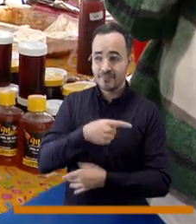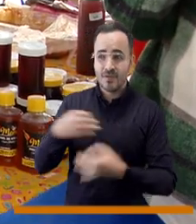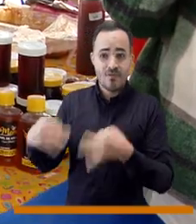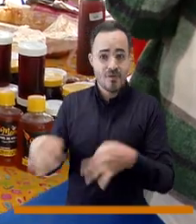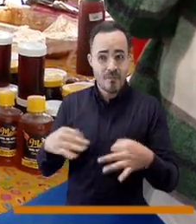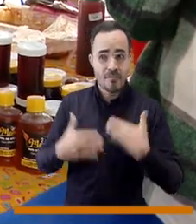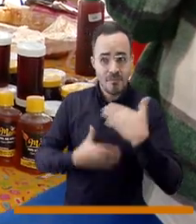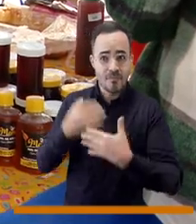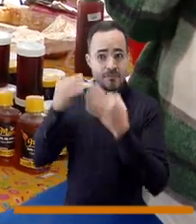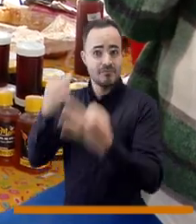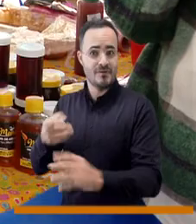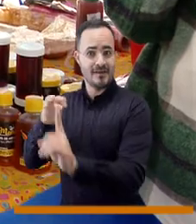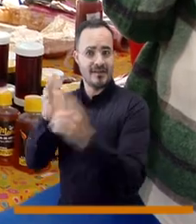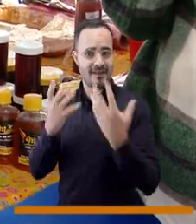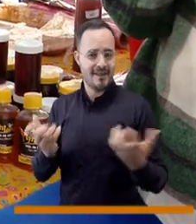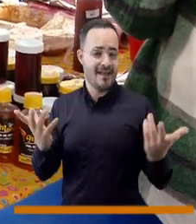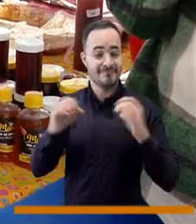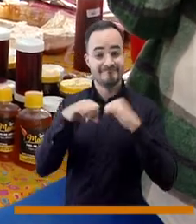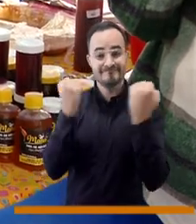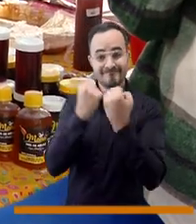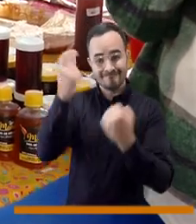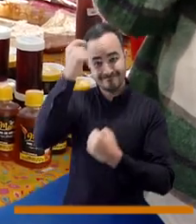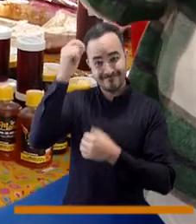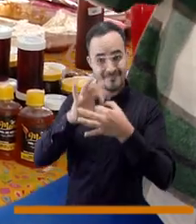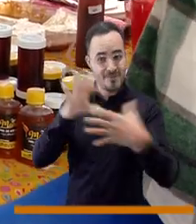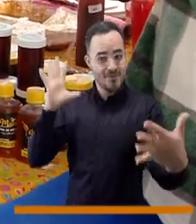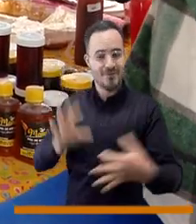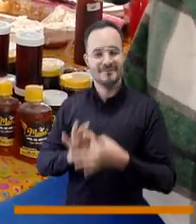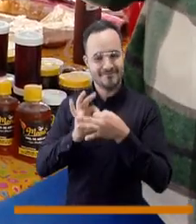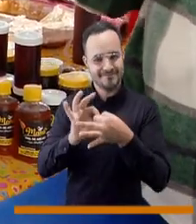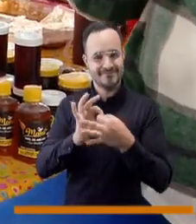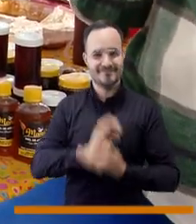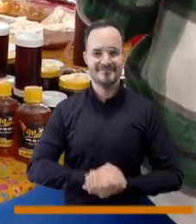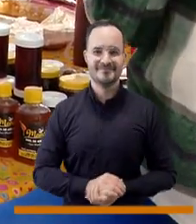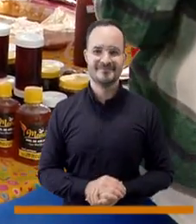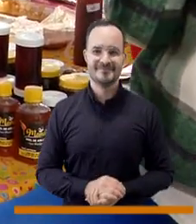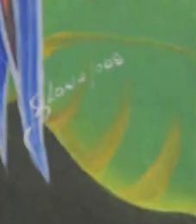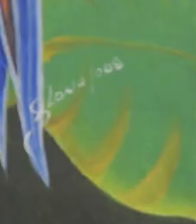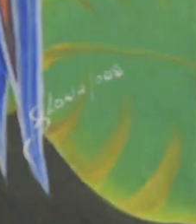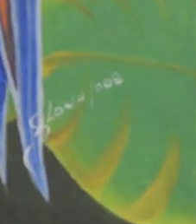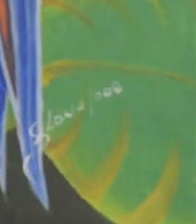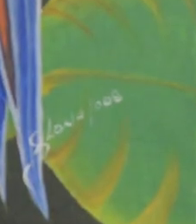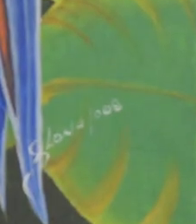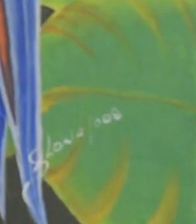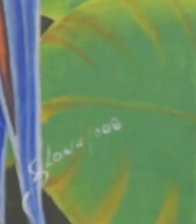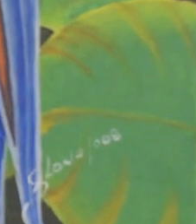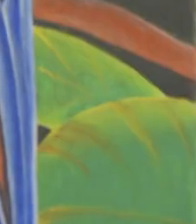por el Consejo de Medellín. Apoyemos la formalidad, porque el Consejo somos tú y yo.